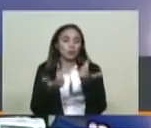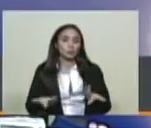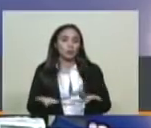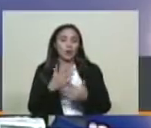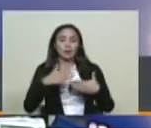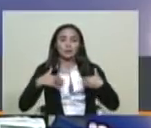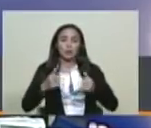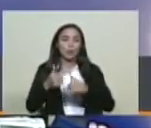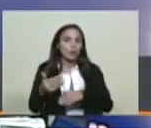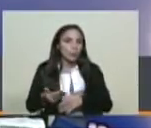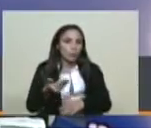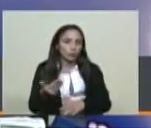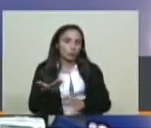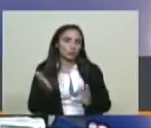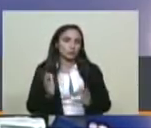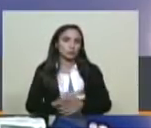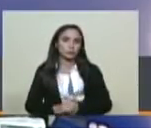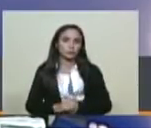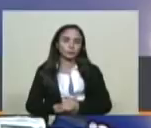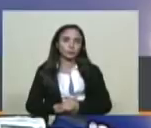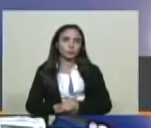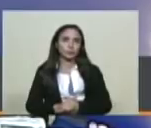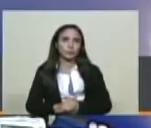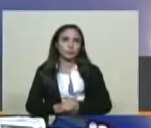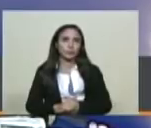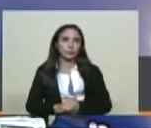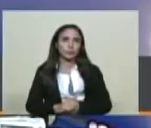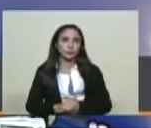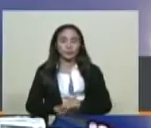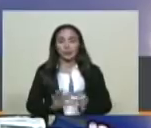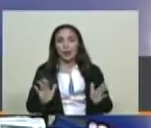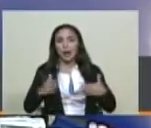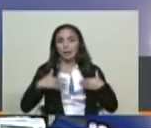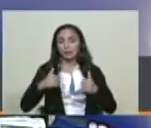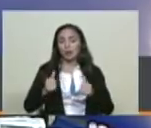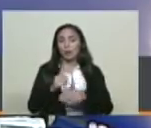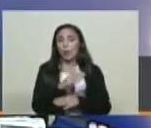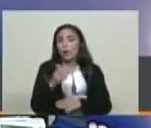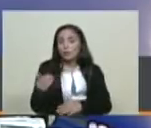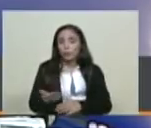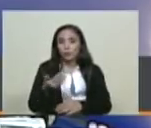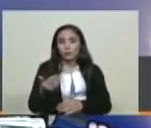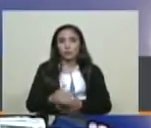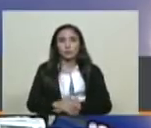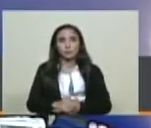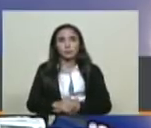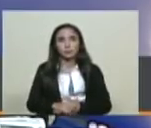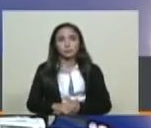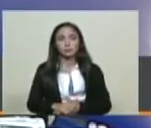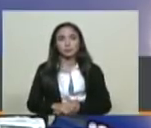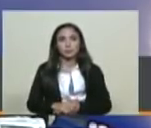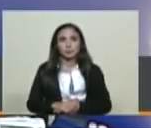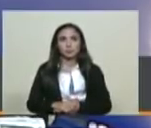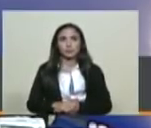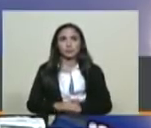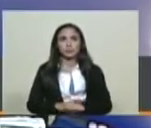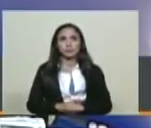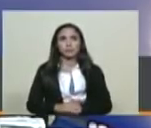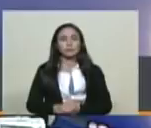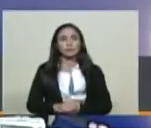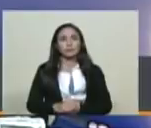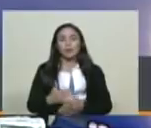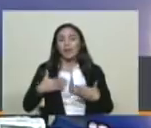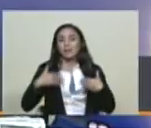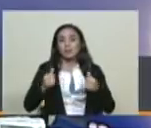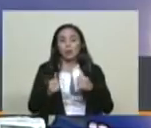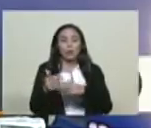¿Qué más? ¿Verdad? La salud no es un invitado marginal. a la fiesta principal de la vida, ¿no? La salud